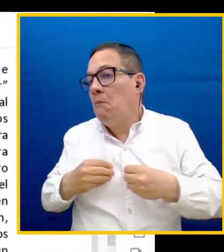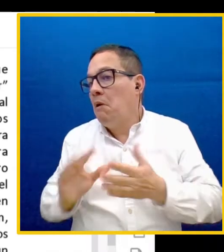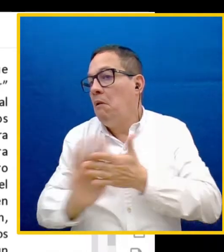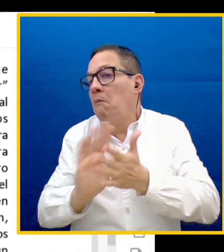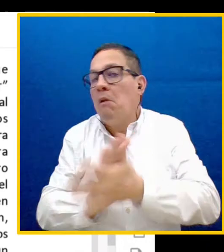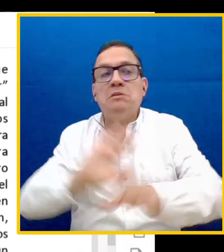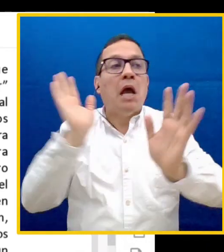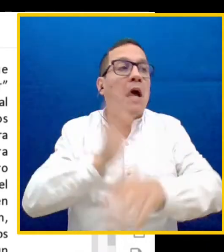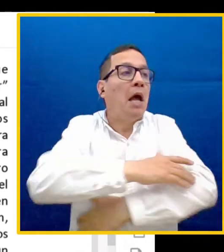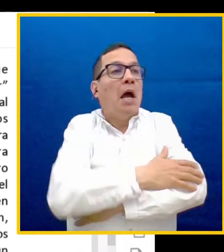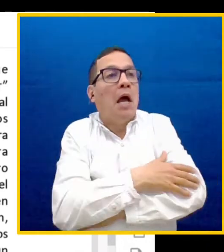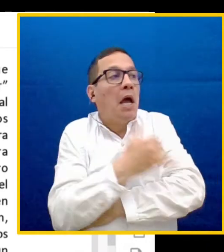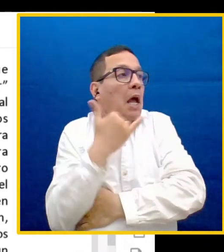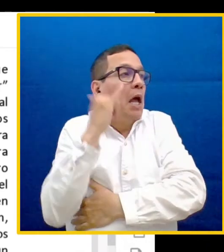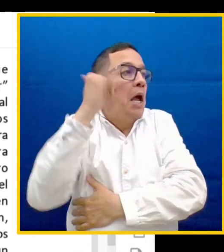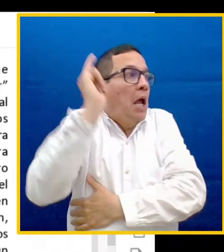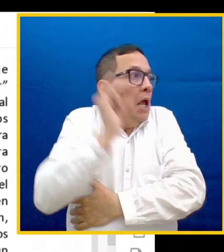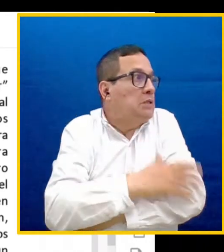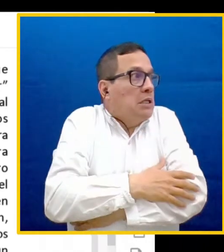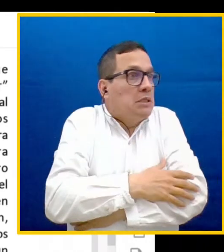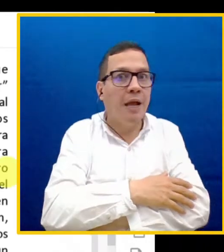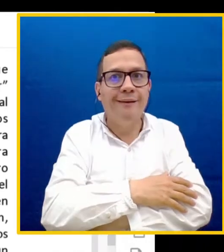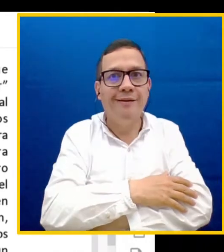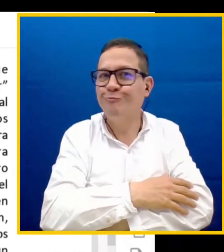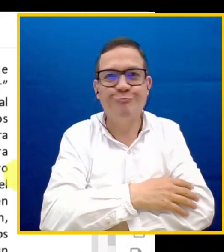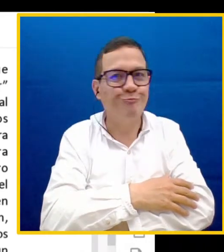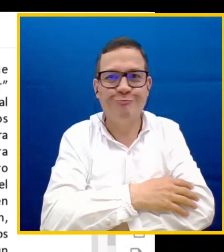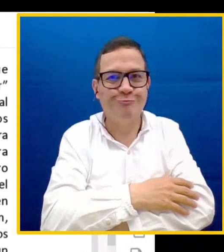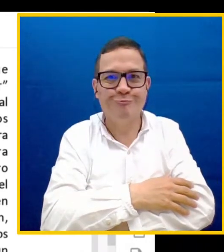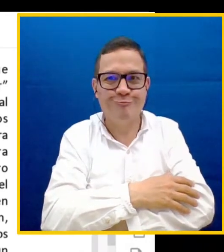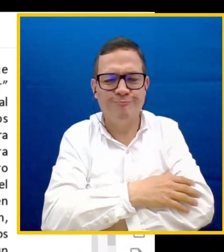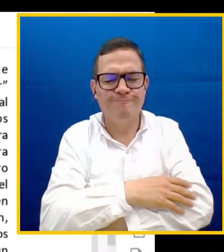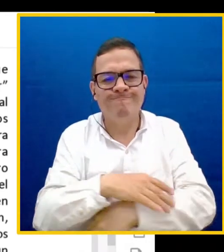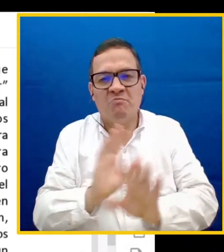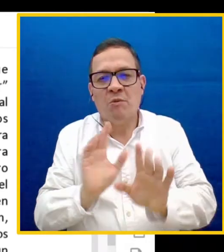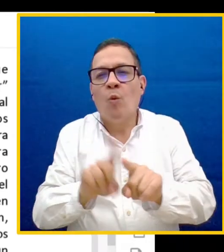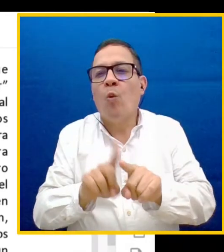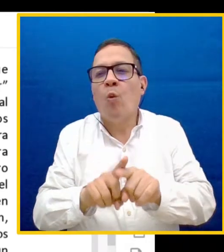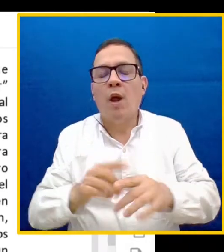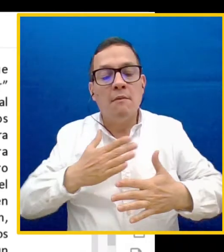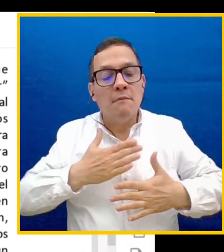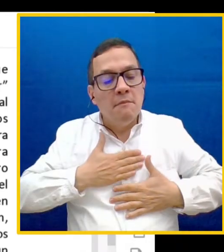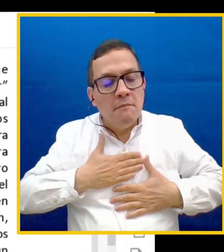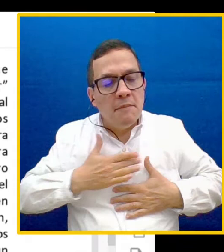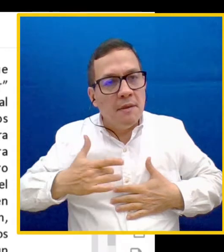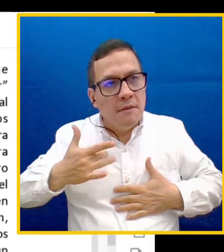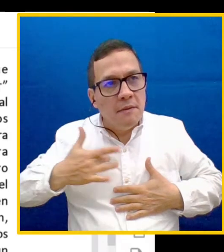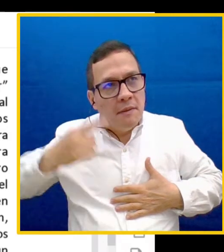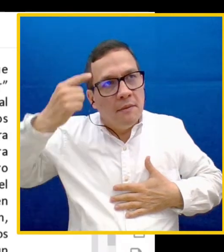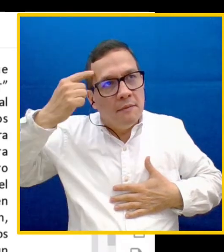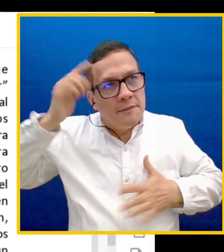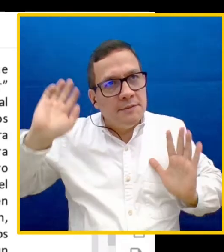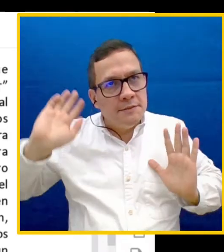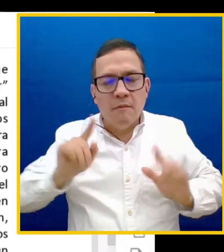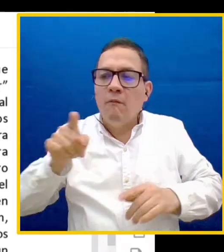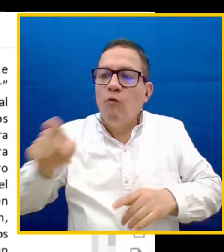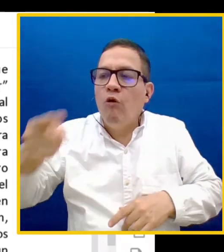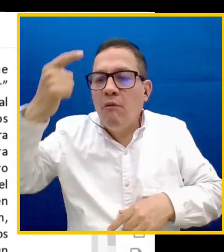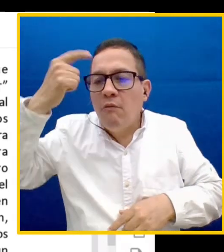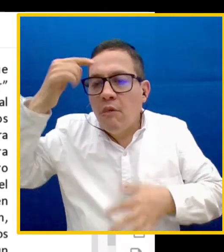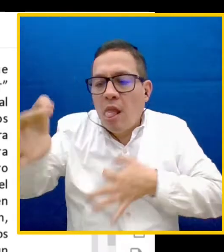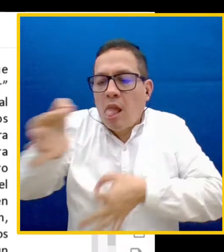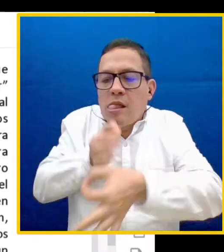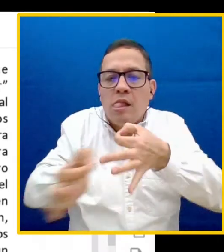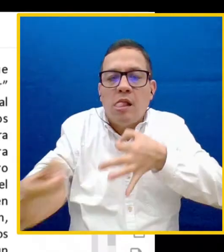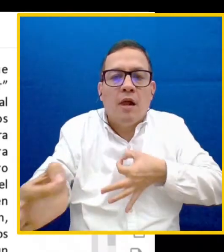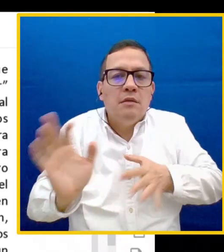por satisfechos en nuestra investigación. Eso sería reemplazar nuestro propio sentido común por el sentido común del sujeto o